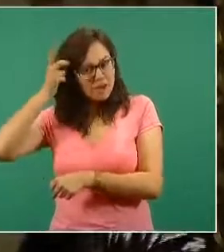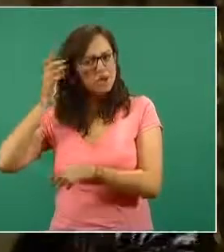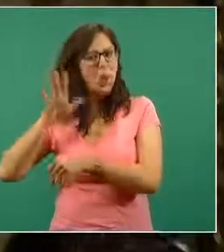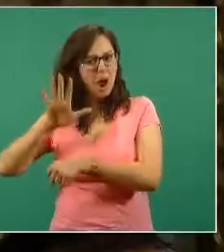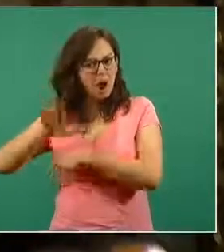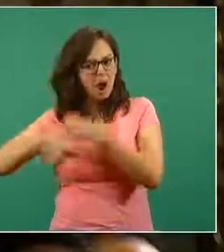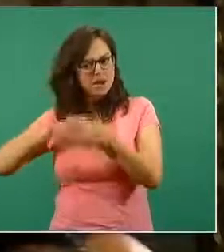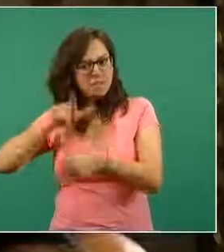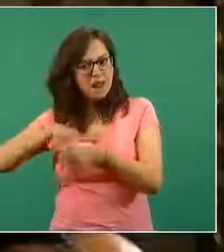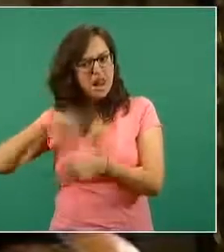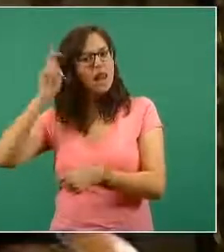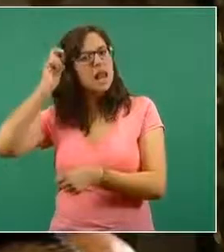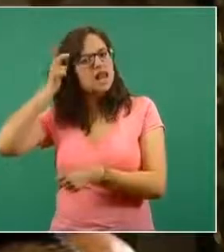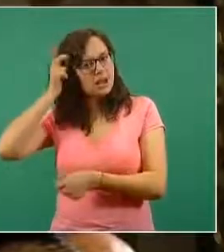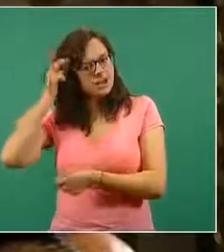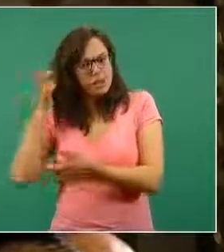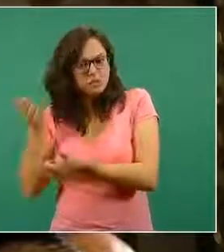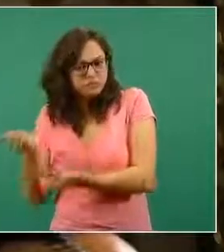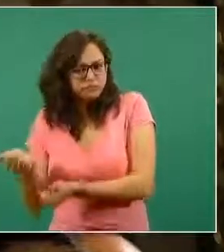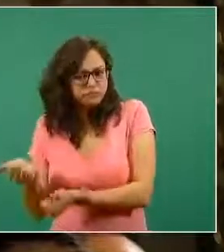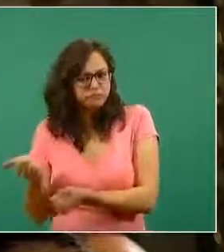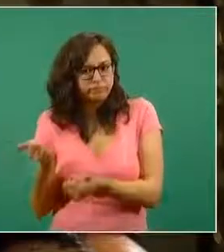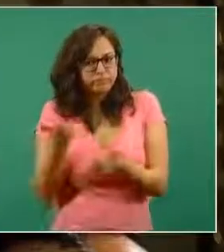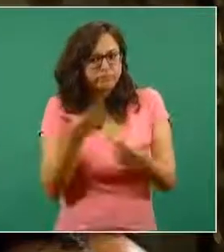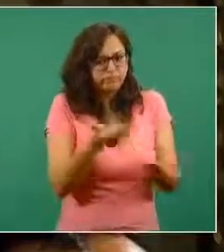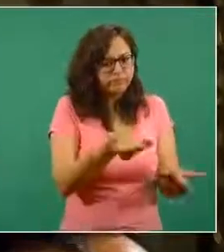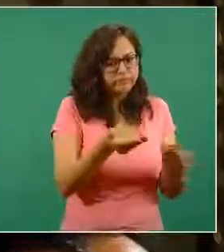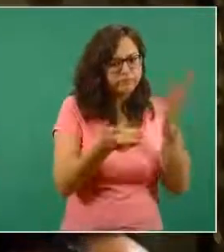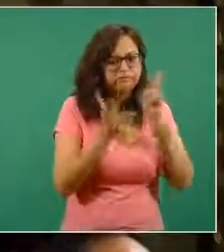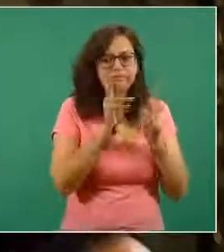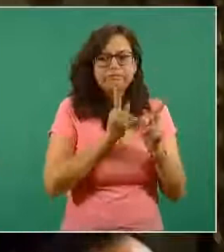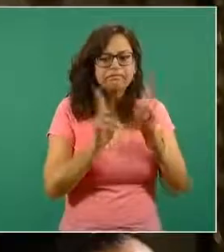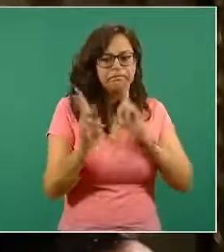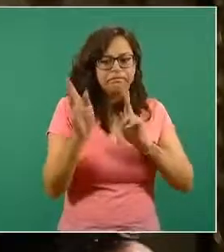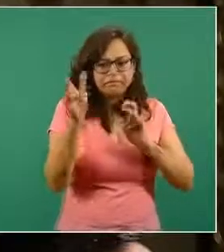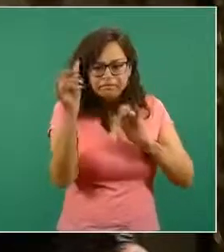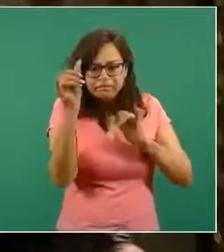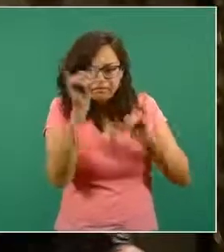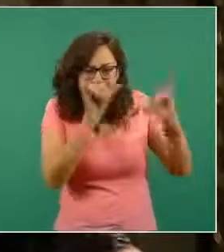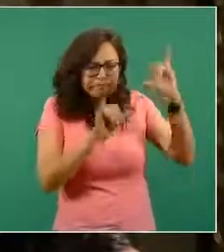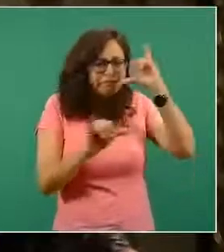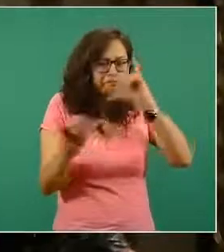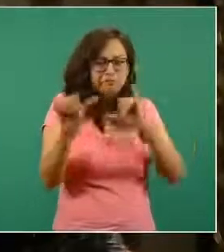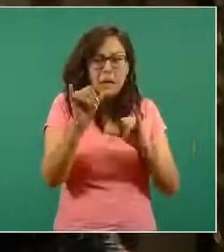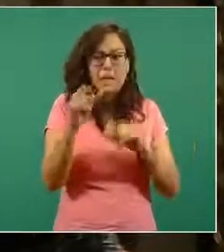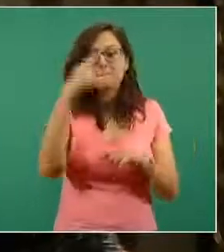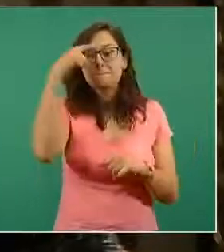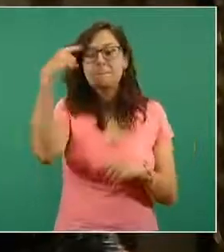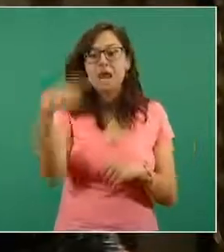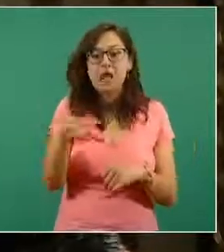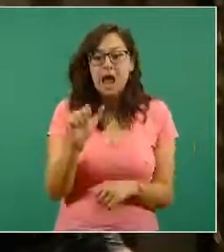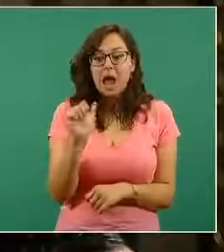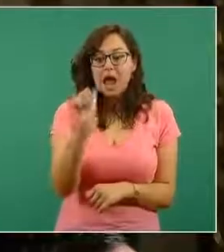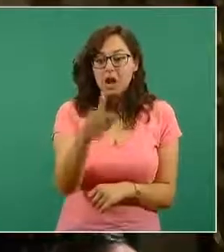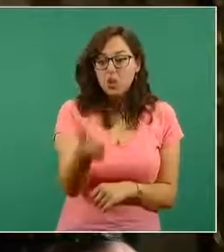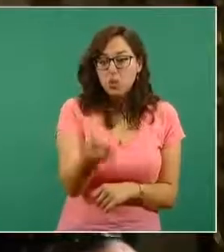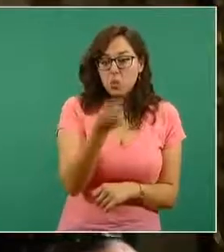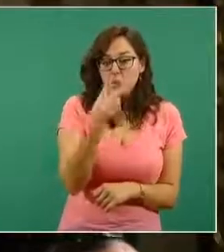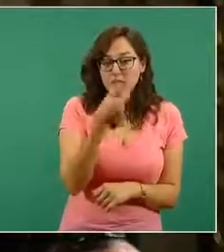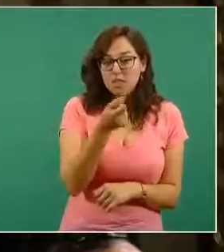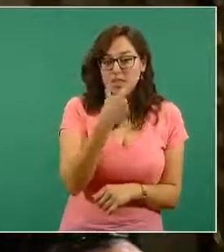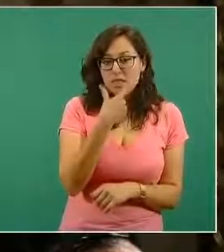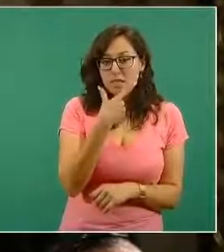esto, cuál es el proceso, cuál es su función, y si necesitarían